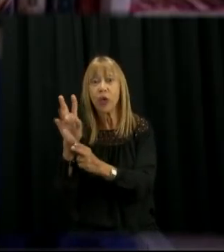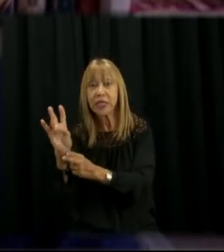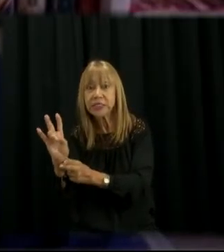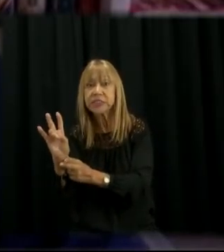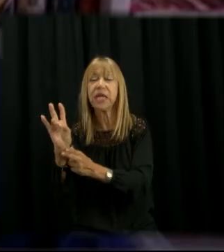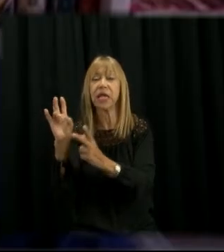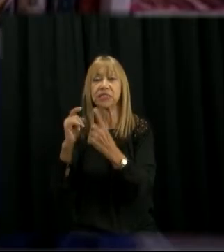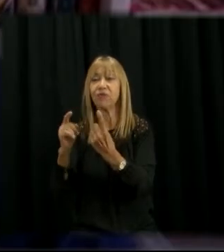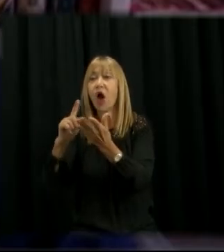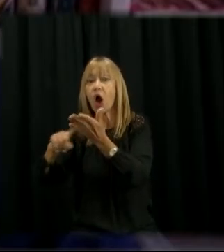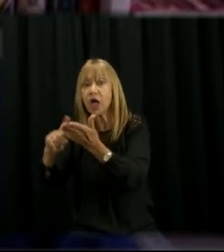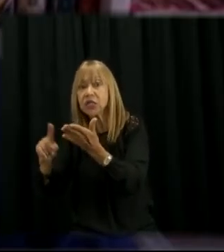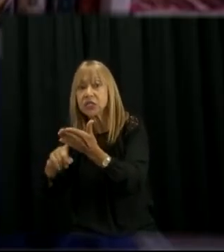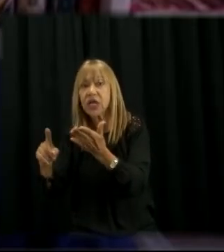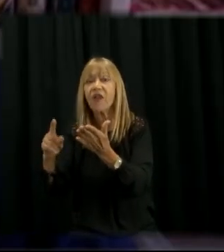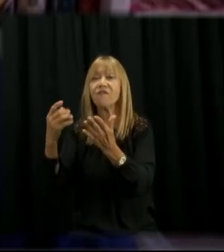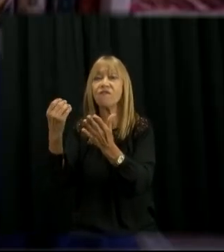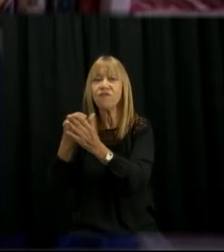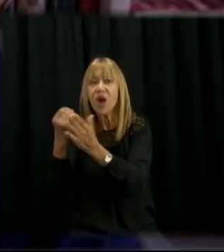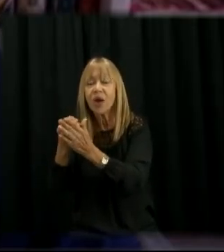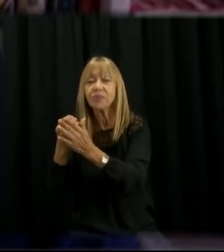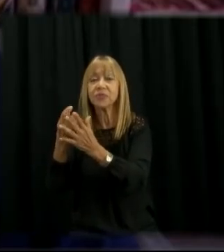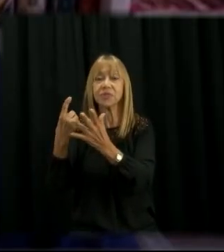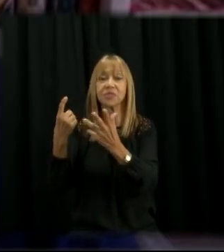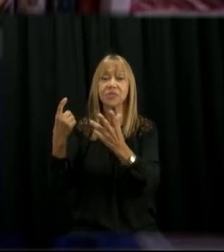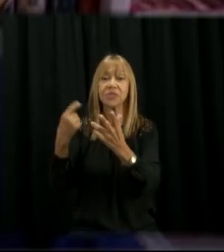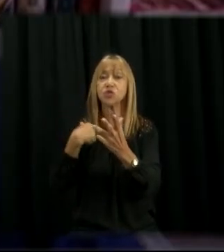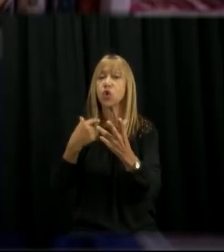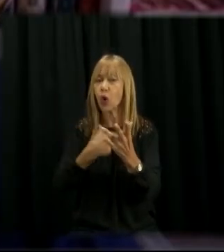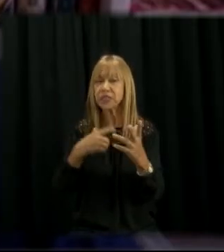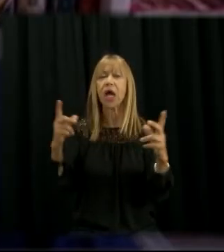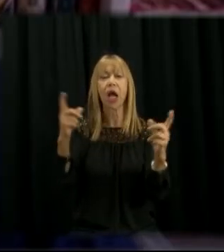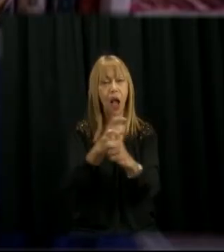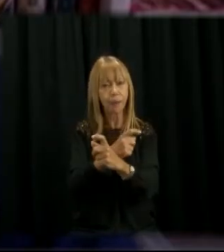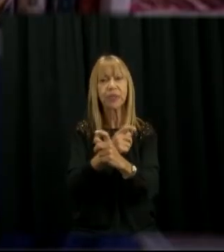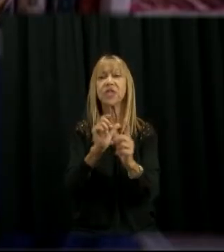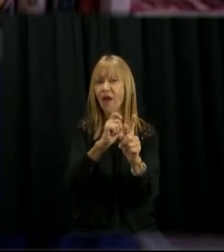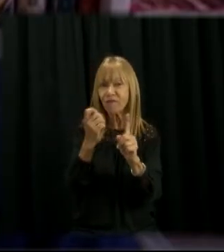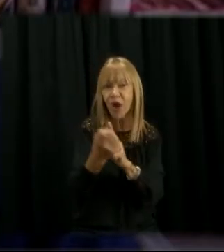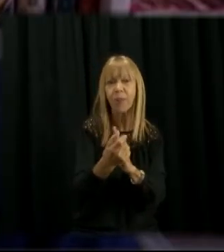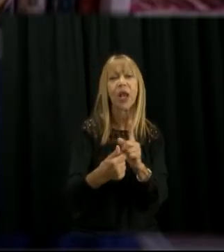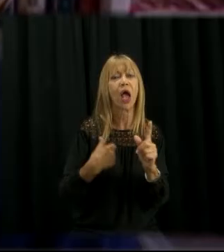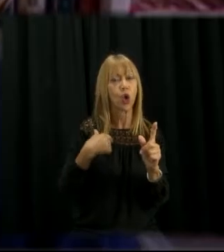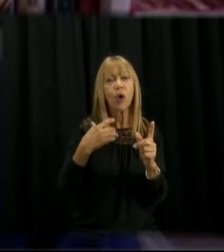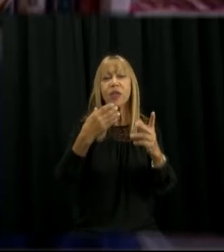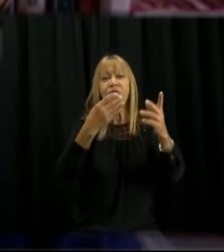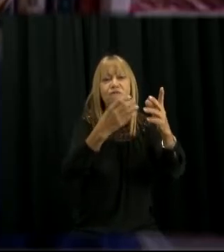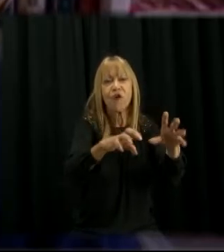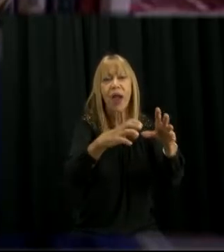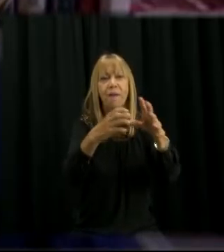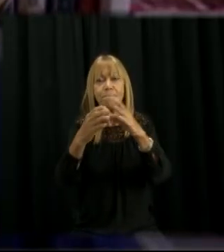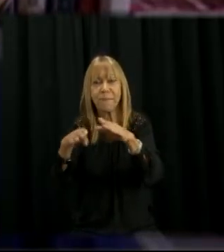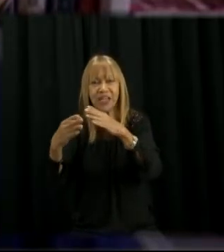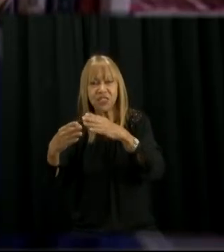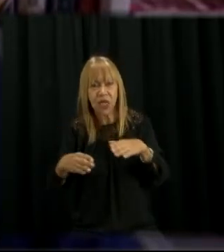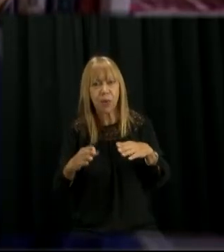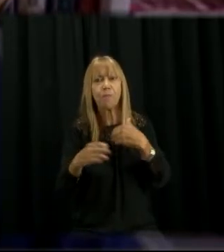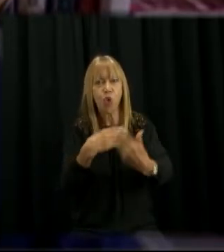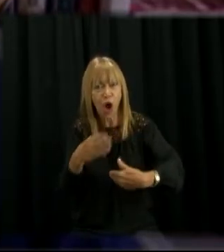componentes, 26 firmas, auditorías y coequipos. Es un ambiente complejo, fragmentado,